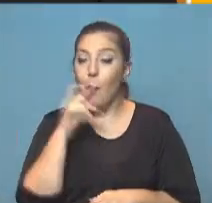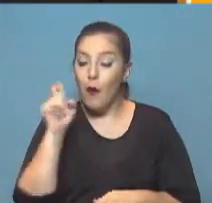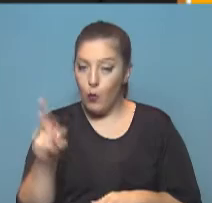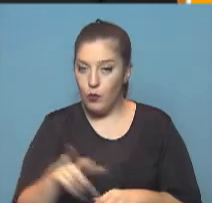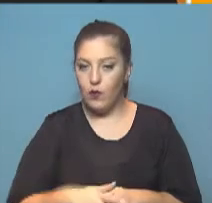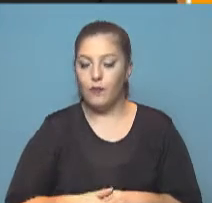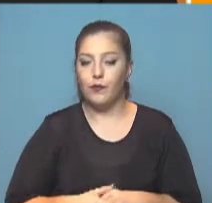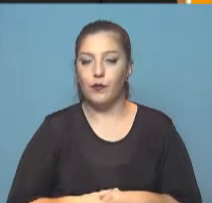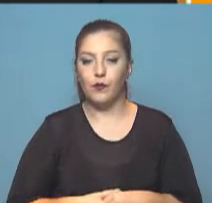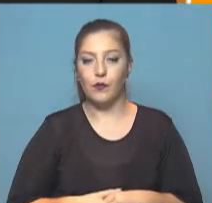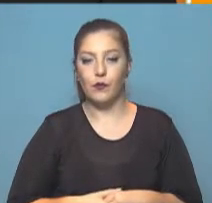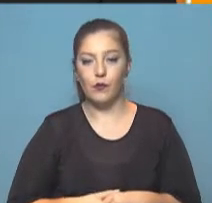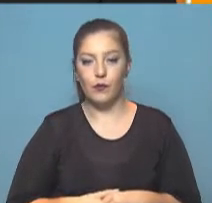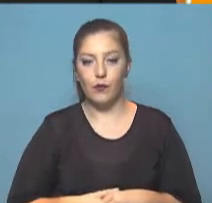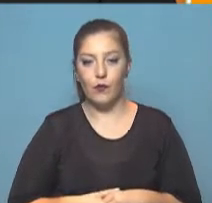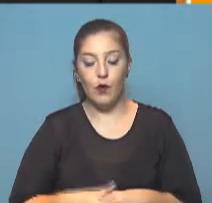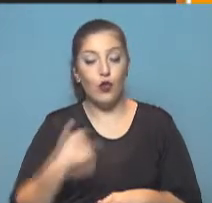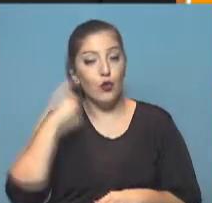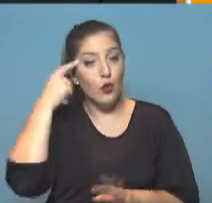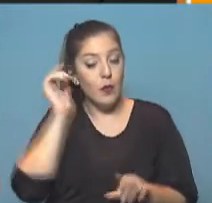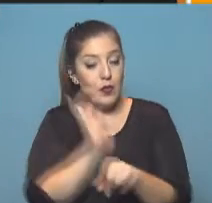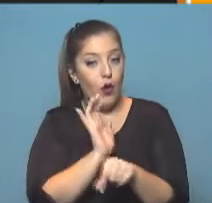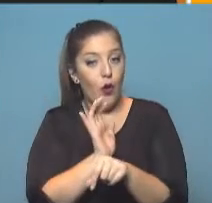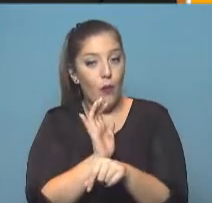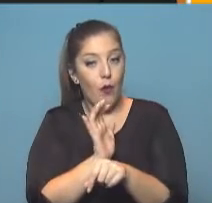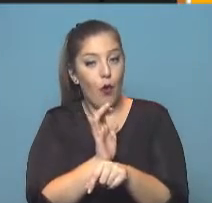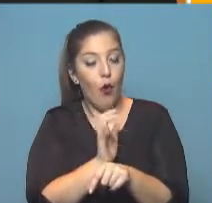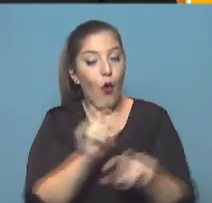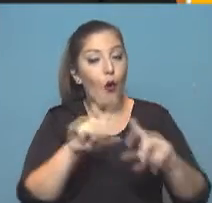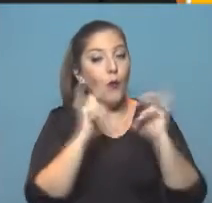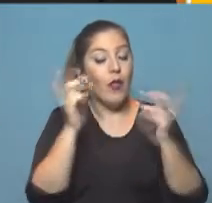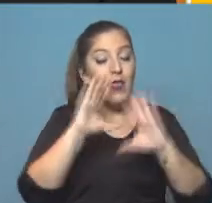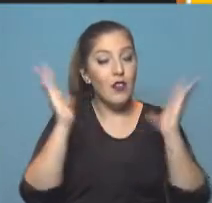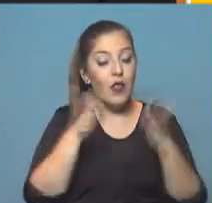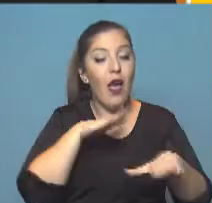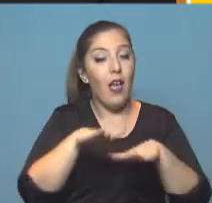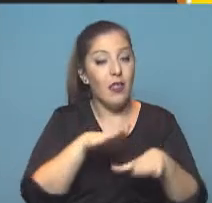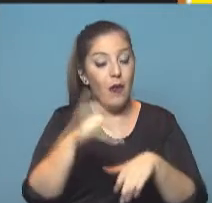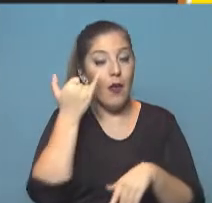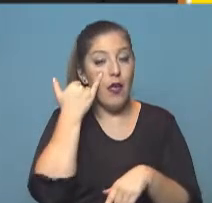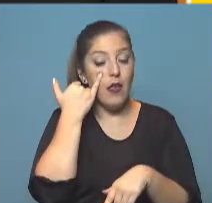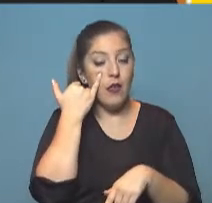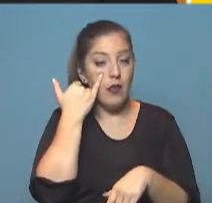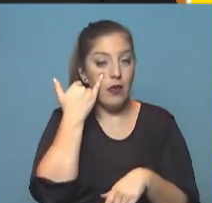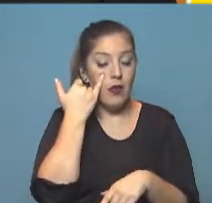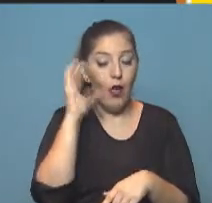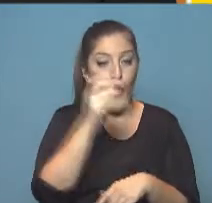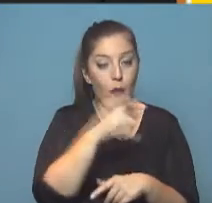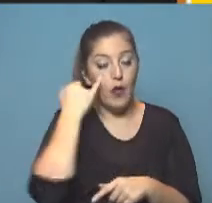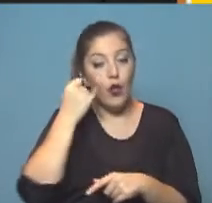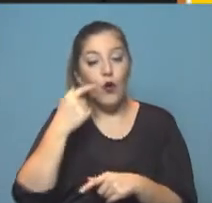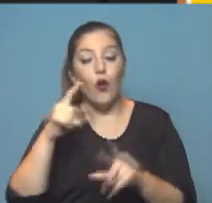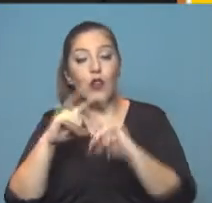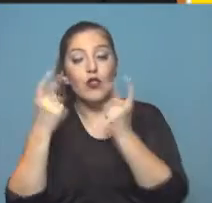pregunta, a mi modo de ver, una combinación de una comunidad internacional activa y presente en Colombia y una sociedad